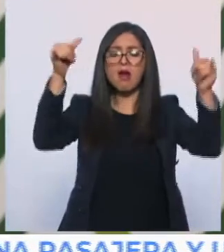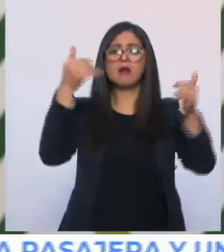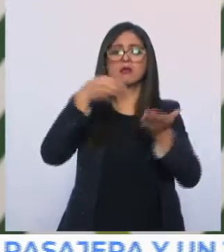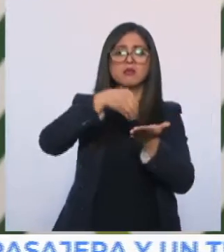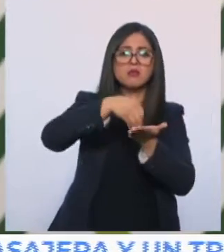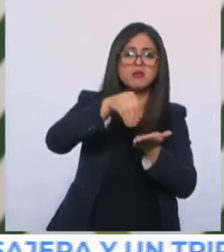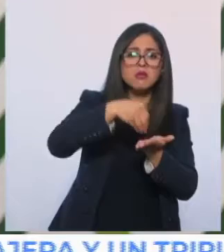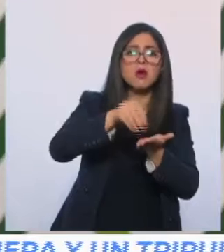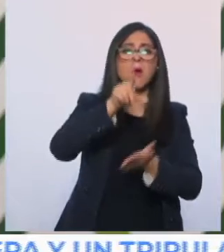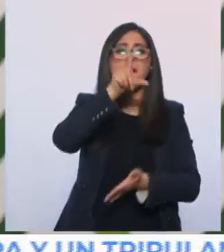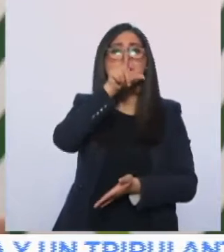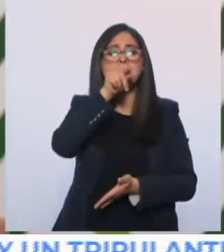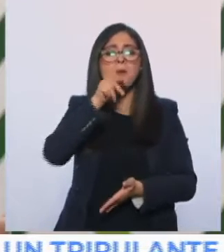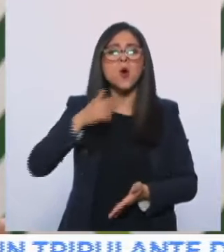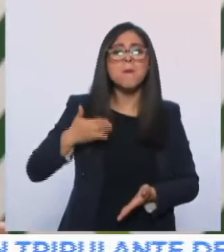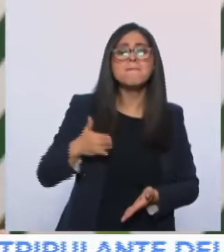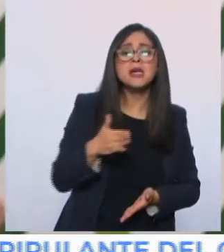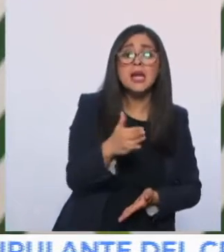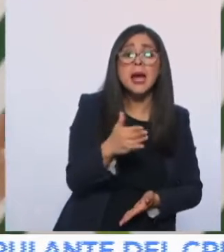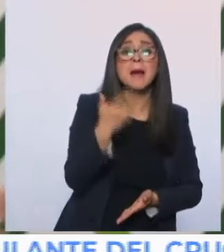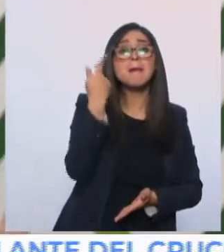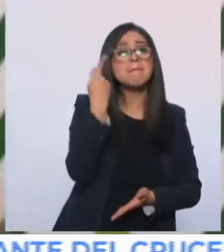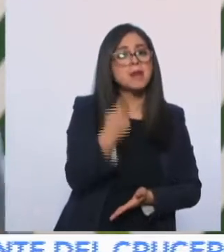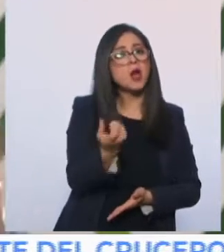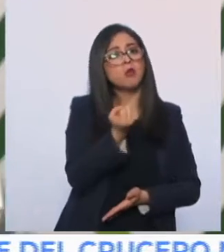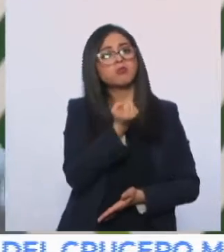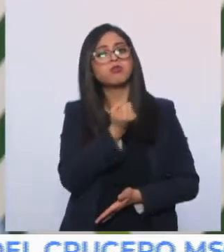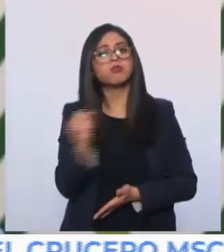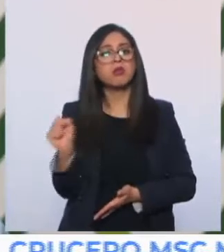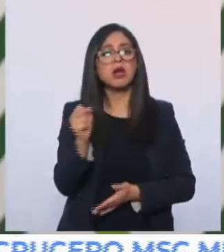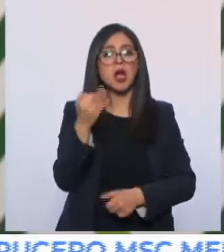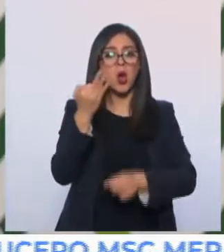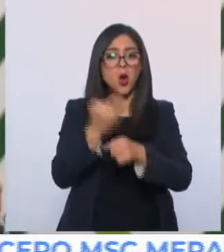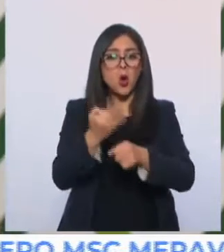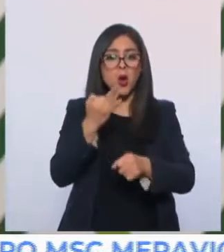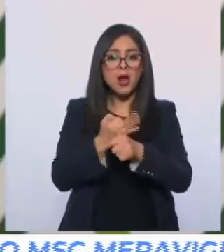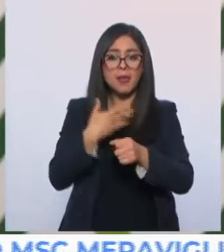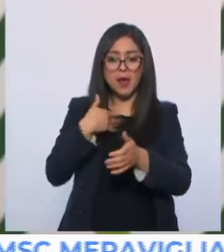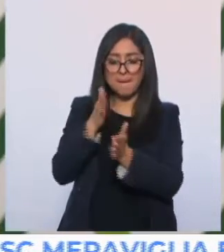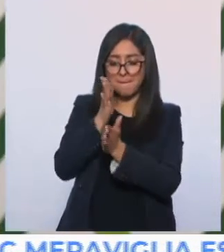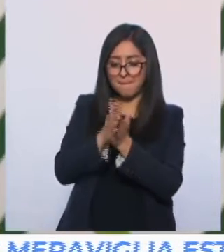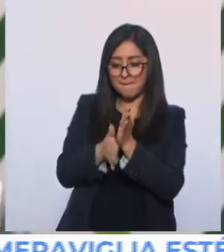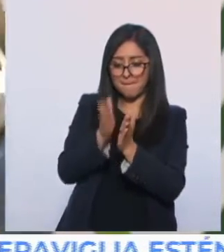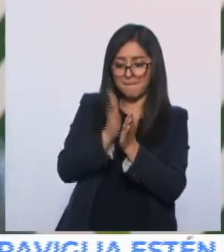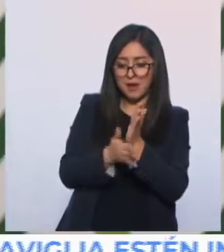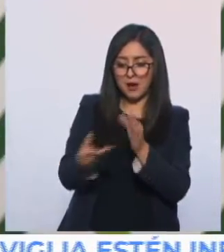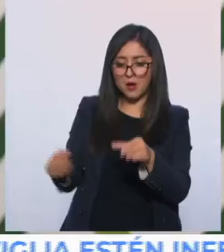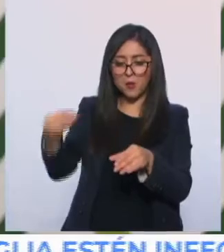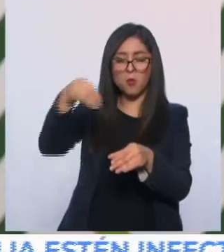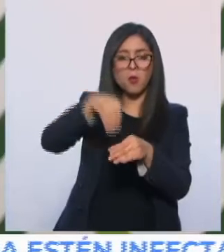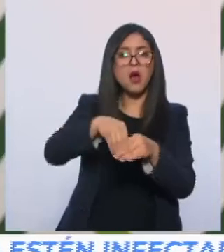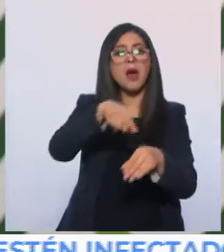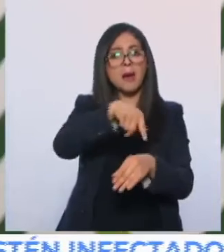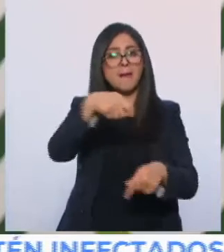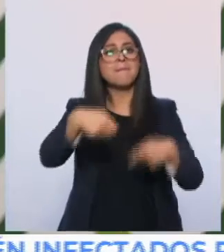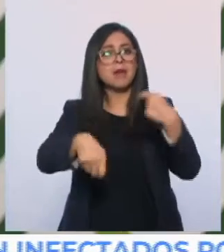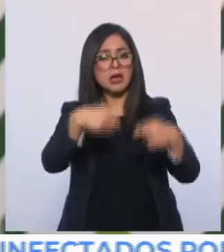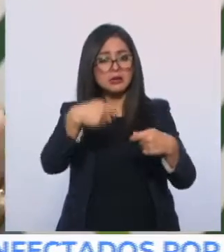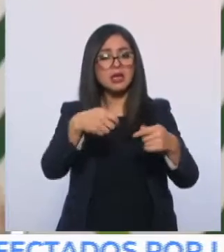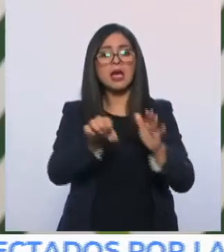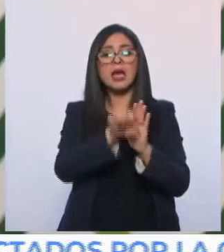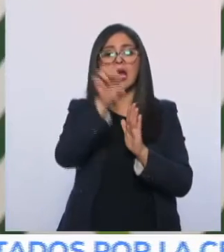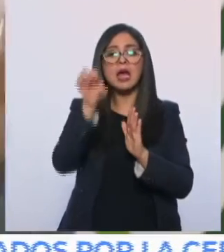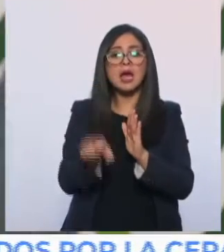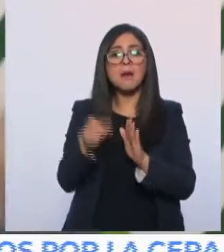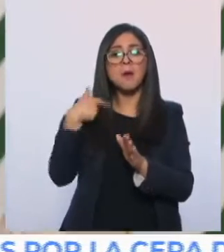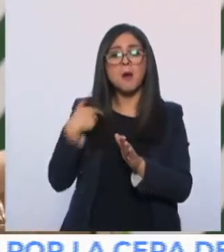pollo, pescado, y siempre y cuando sea de primer momento, es decir, no me pueden dar el